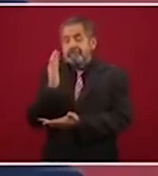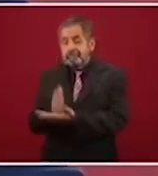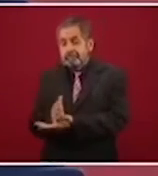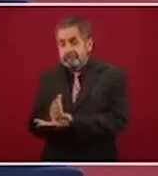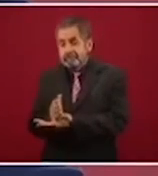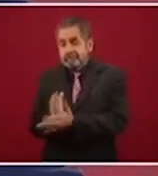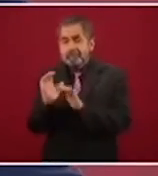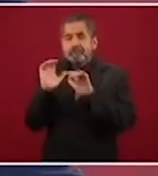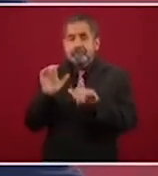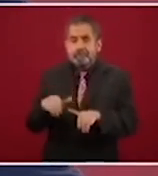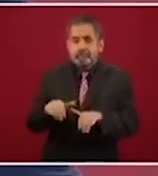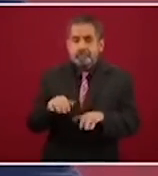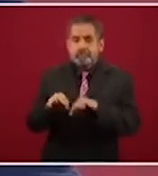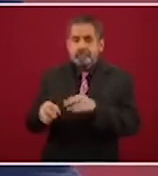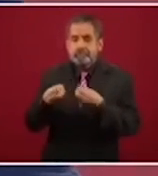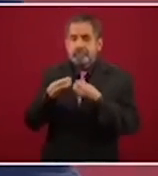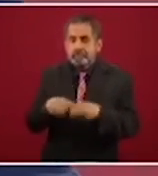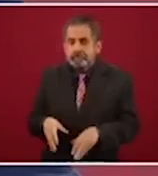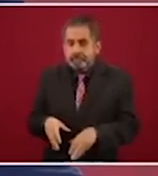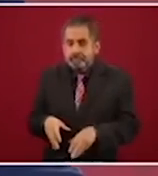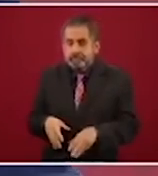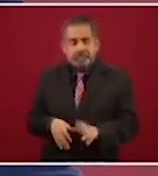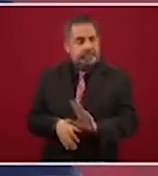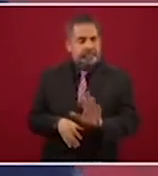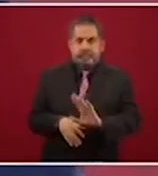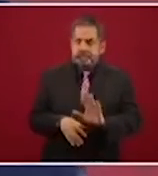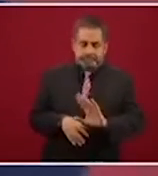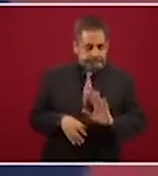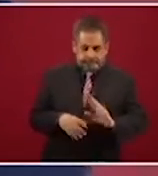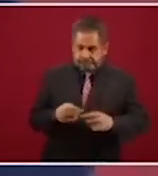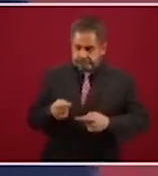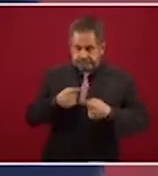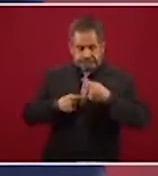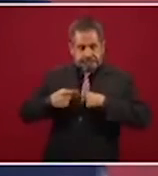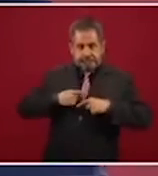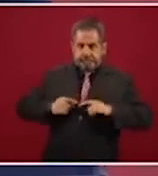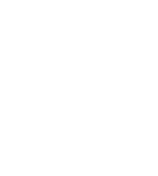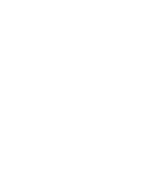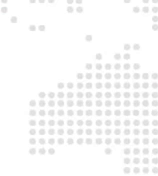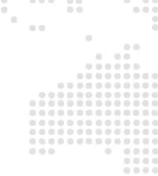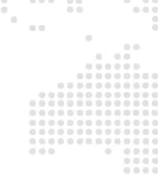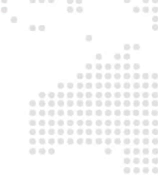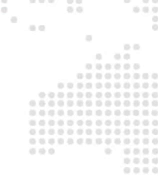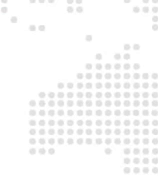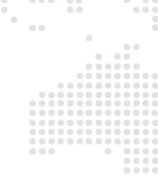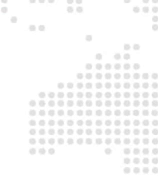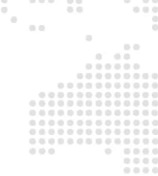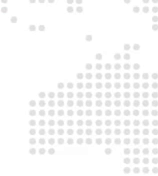empleos. Entonces, estamos cuidando todo esto.